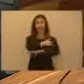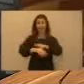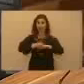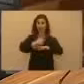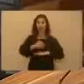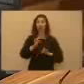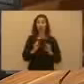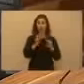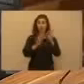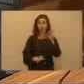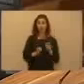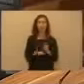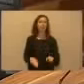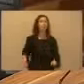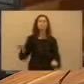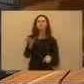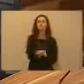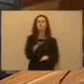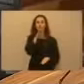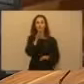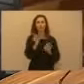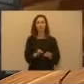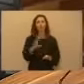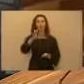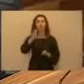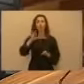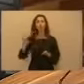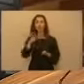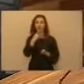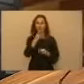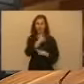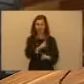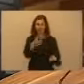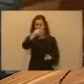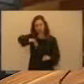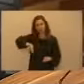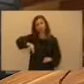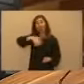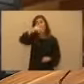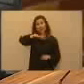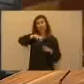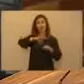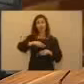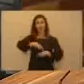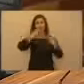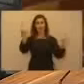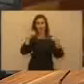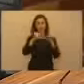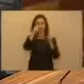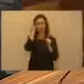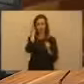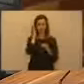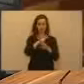Justicia tumba el nombramiento de Antonio Delcorro y ustedes, en lugar de acatar la sentencia, la recurren con el dinero público de todos los asturianos, un recurso que, por